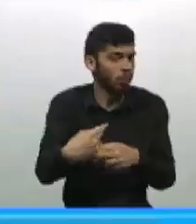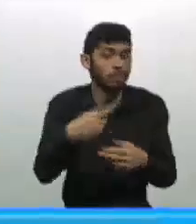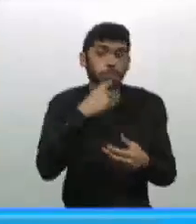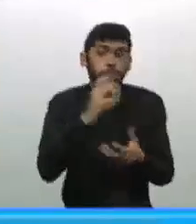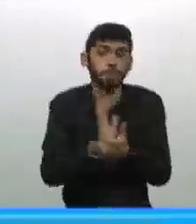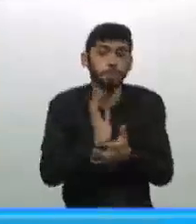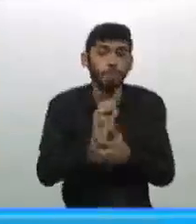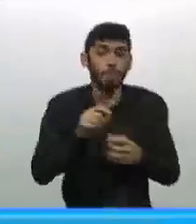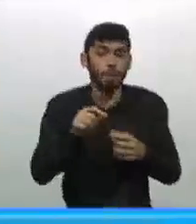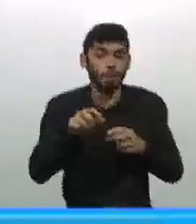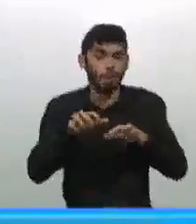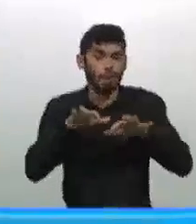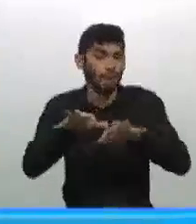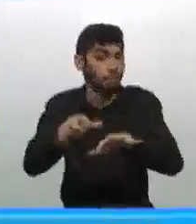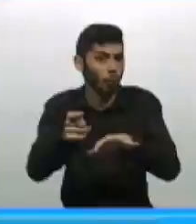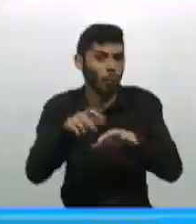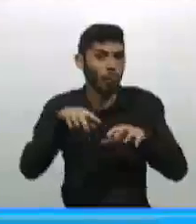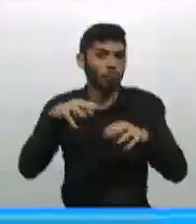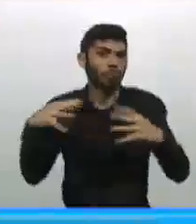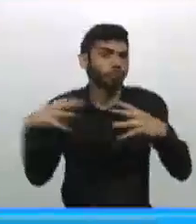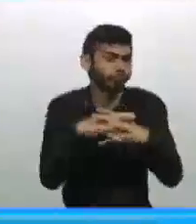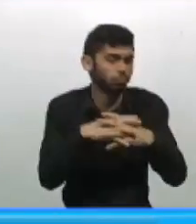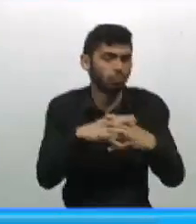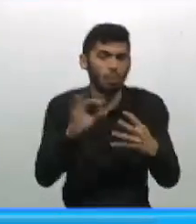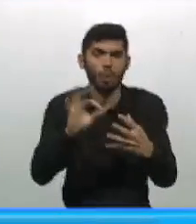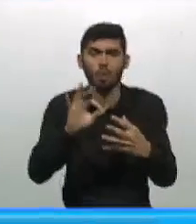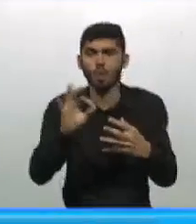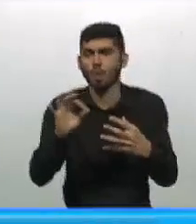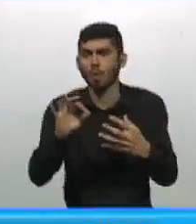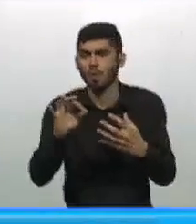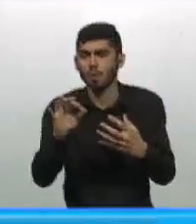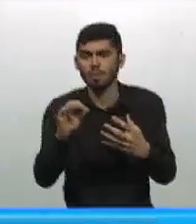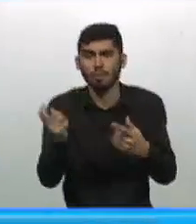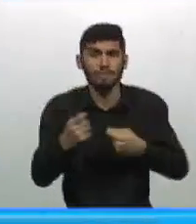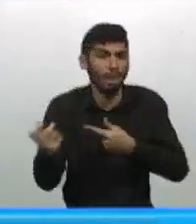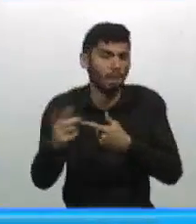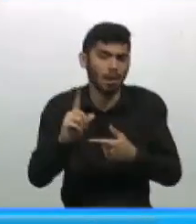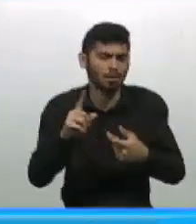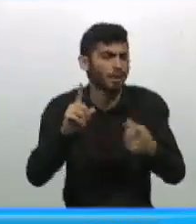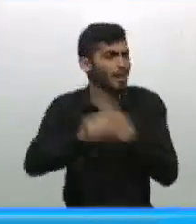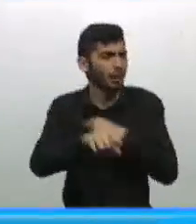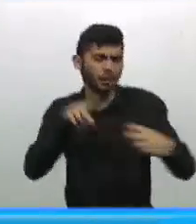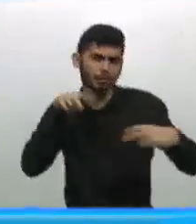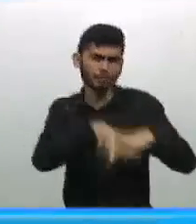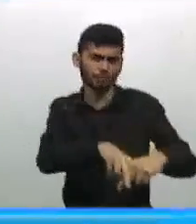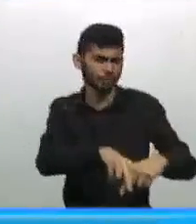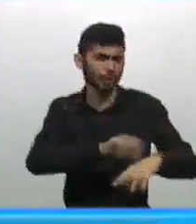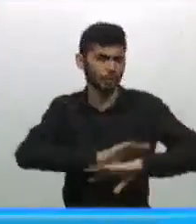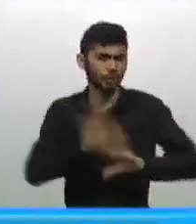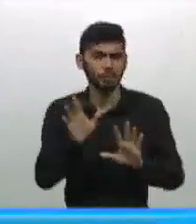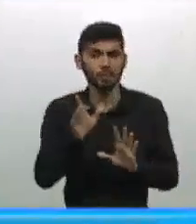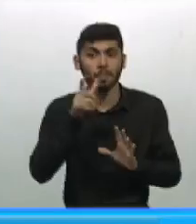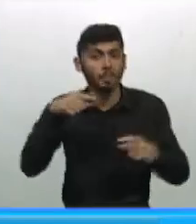de ni de avanzar ellos ni de opción de offload o de mantener la pelota viva es un partido que para mí es